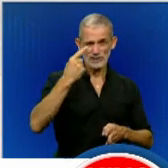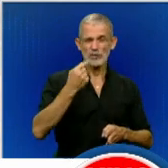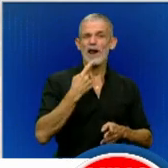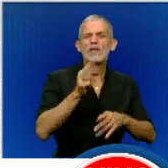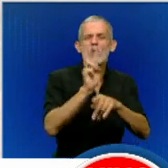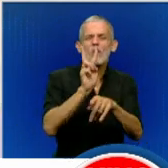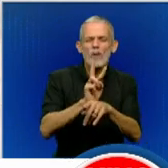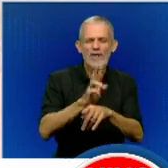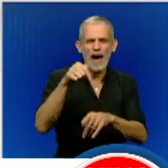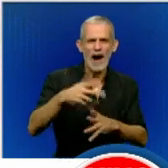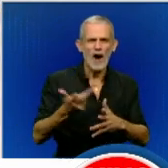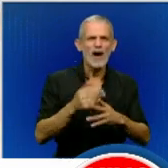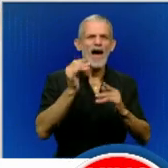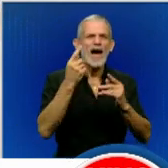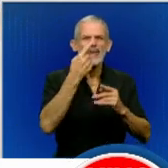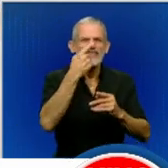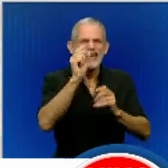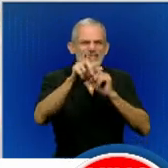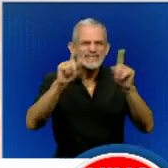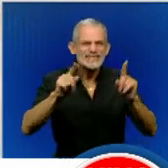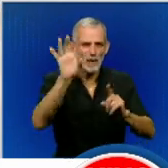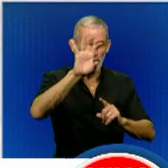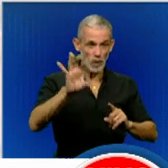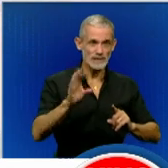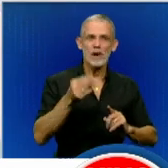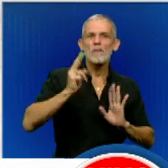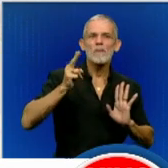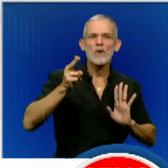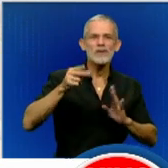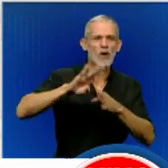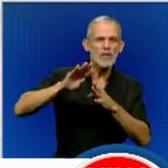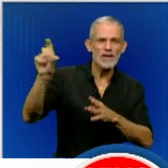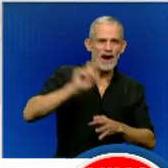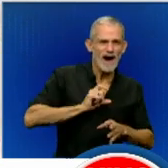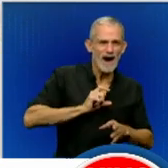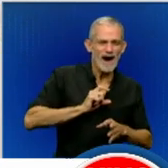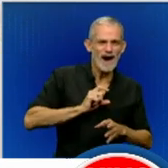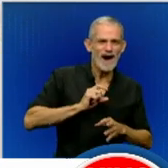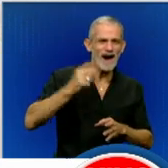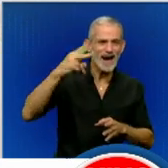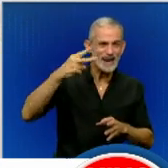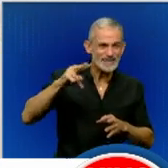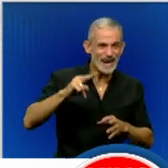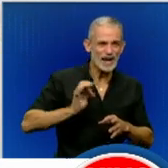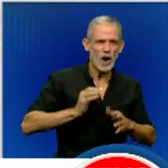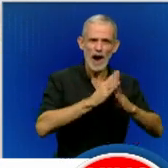protegiendo los intereses de las provincias porque les prohíbe tomar deuda extranjera durán durante el año 2021 a las provincias de los